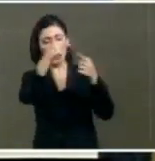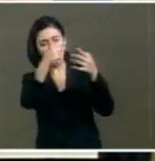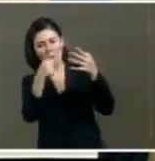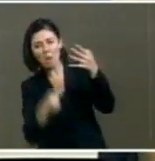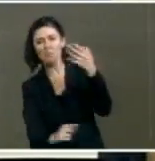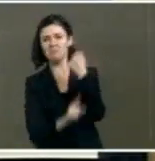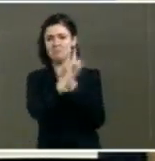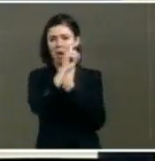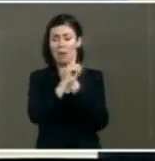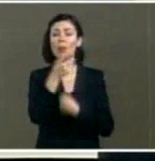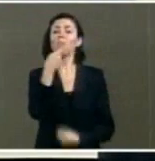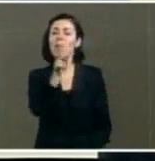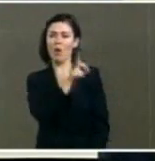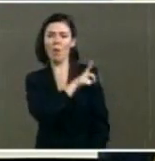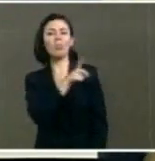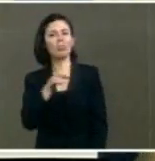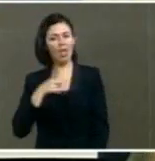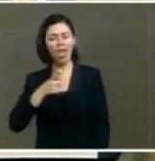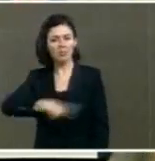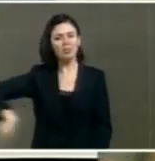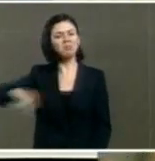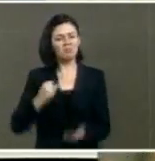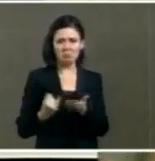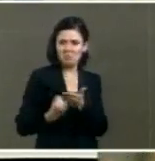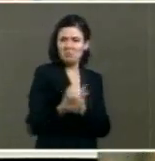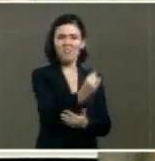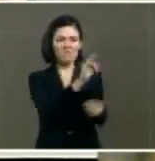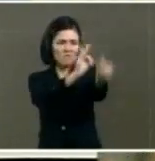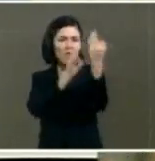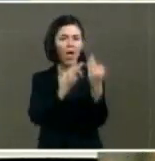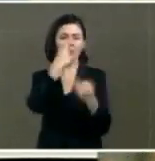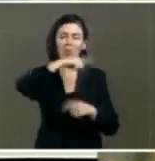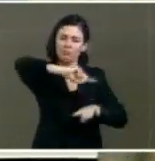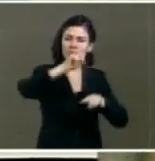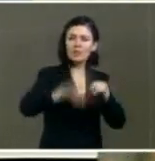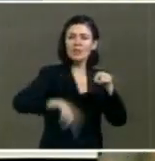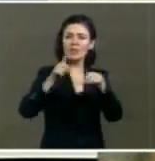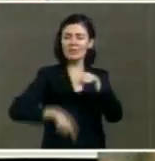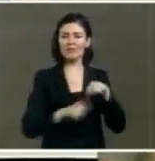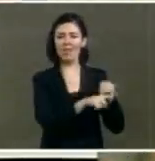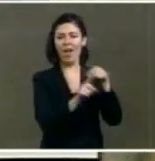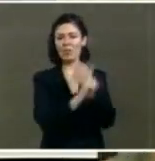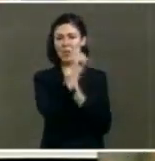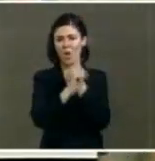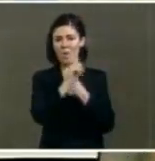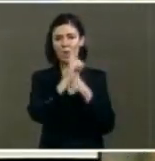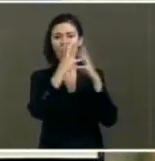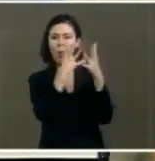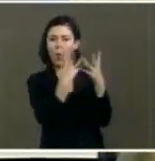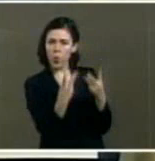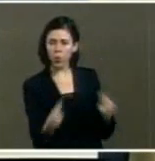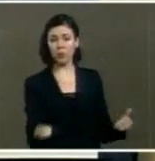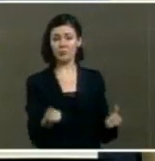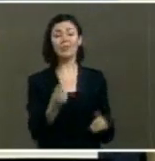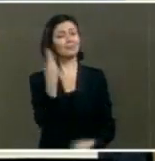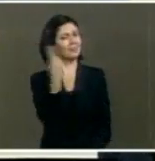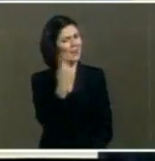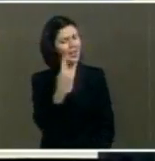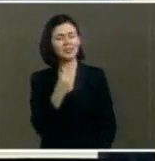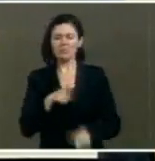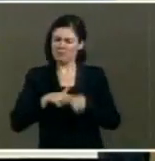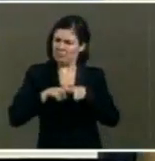de avanzar hacia su solución. Ya iniciamos la transformación de México y debemos perseverar en